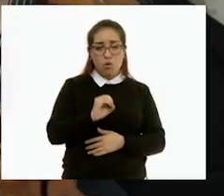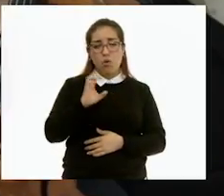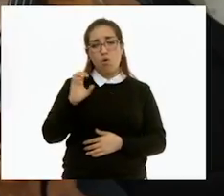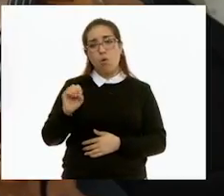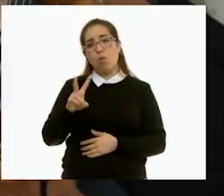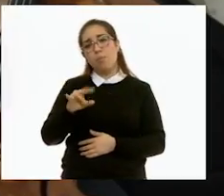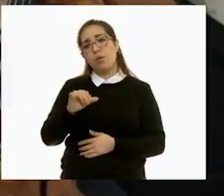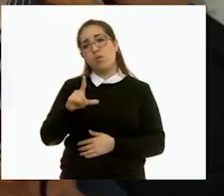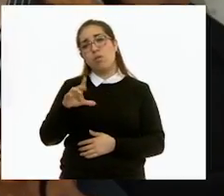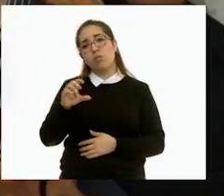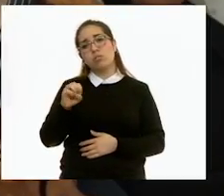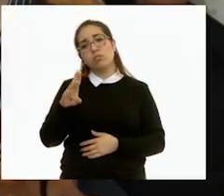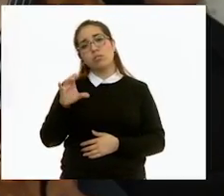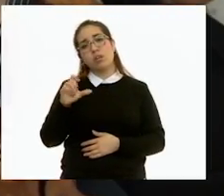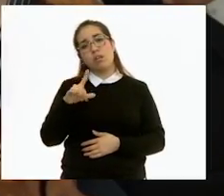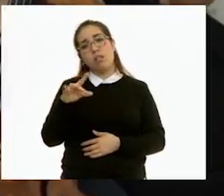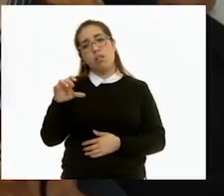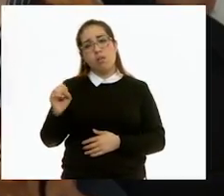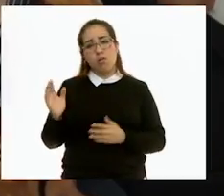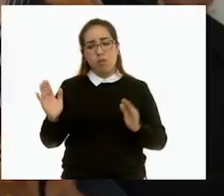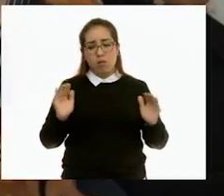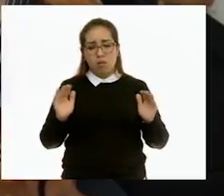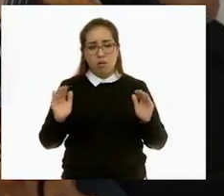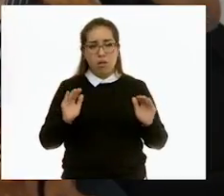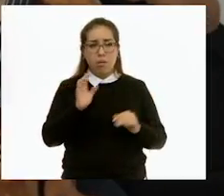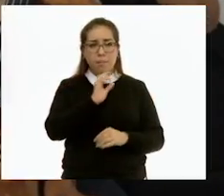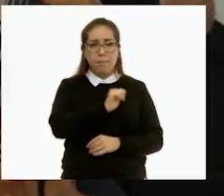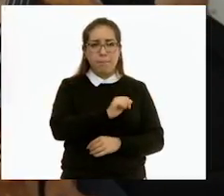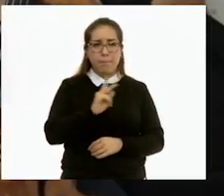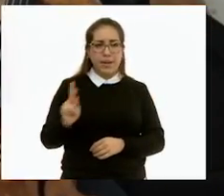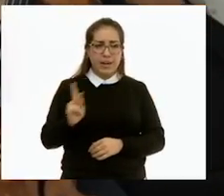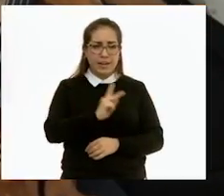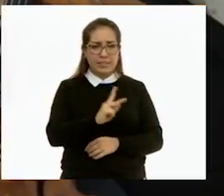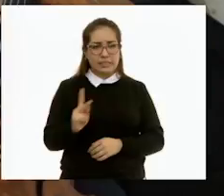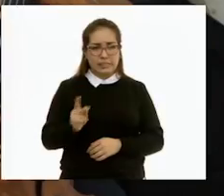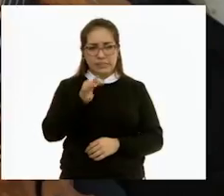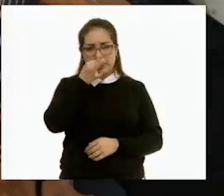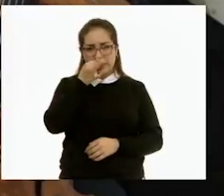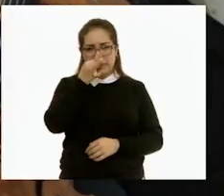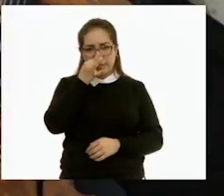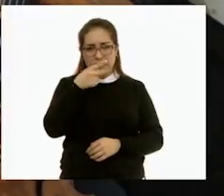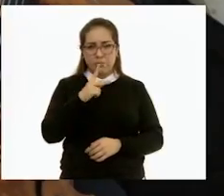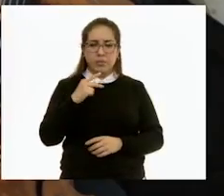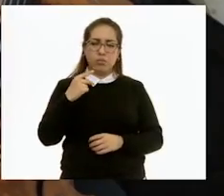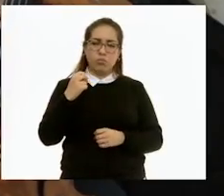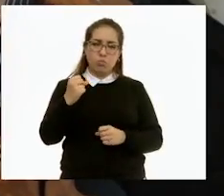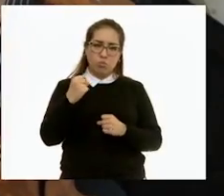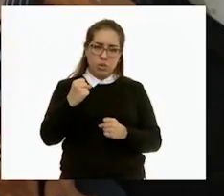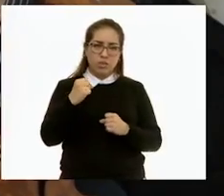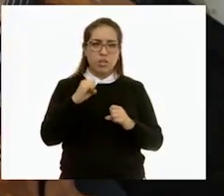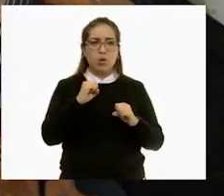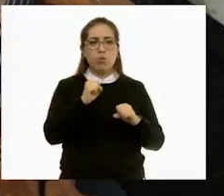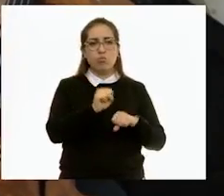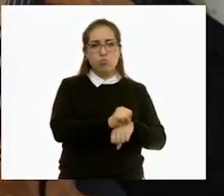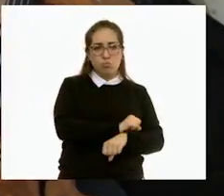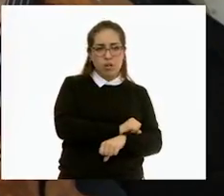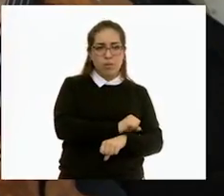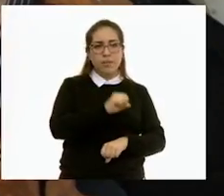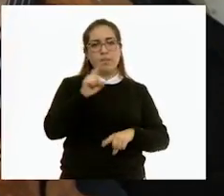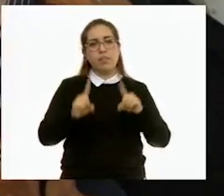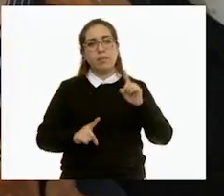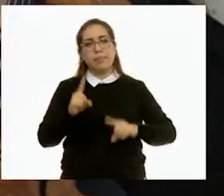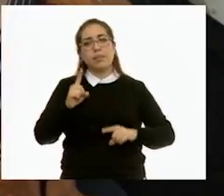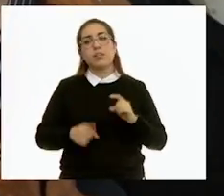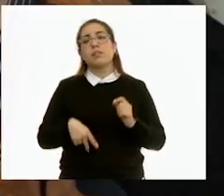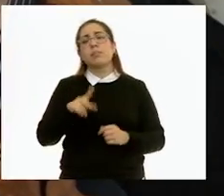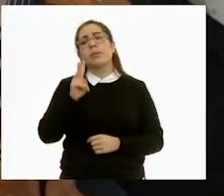acompañamiento y prácticamente tocarán las mismas notas, solo que en diferentes registros por su tamaño. Sin embargo, si